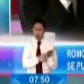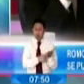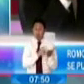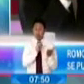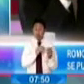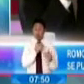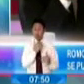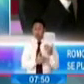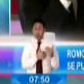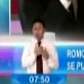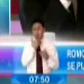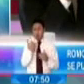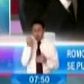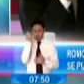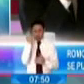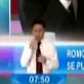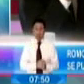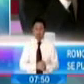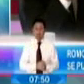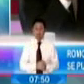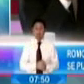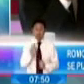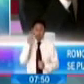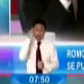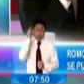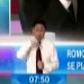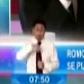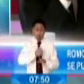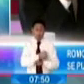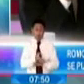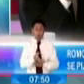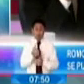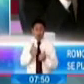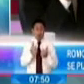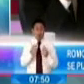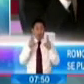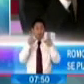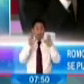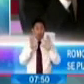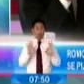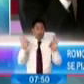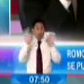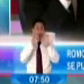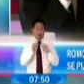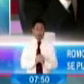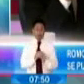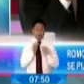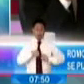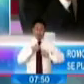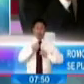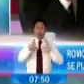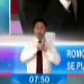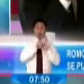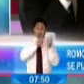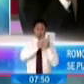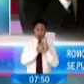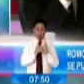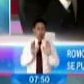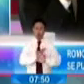ser procesadas de la mejor manera. Creemos que son precisiones en temas importantes que no cambian el sentido de la